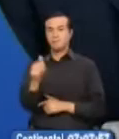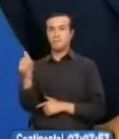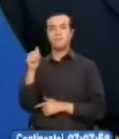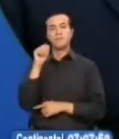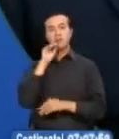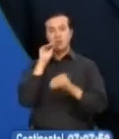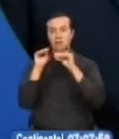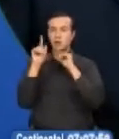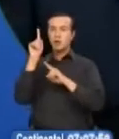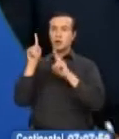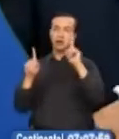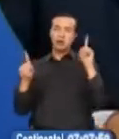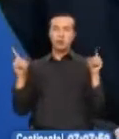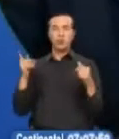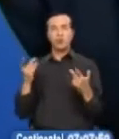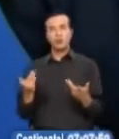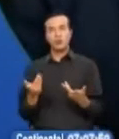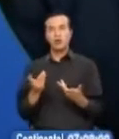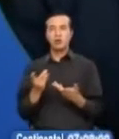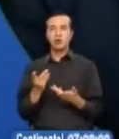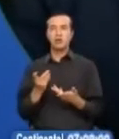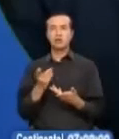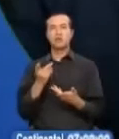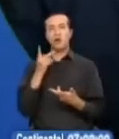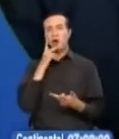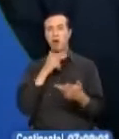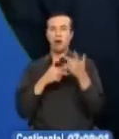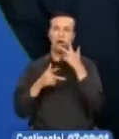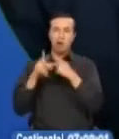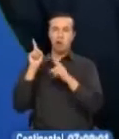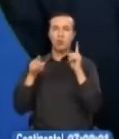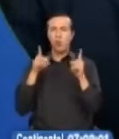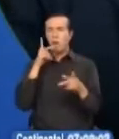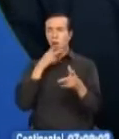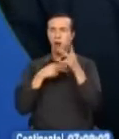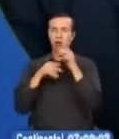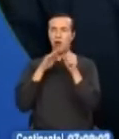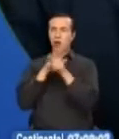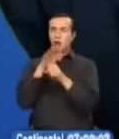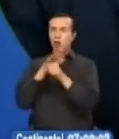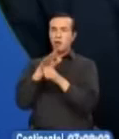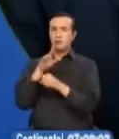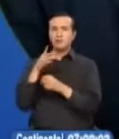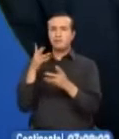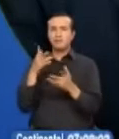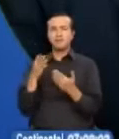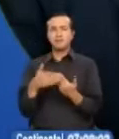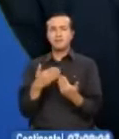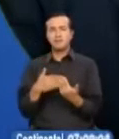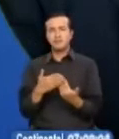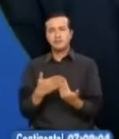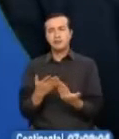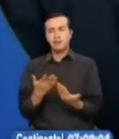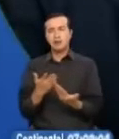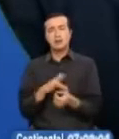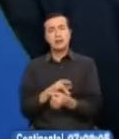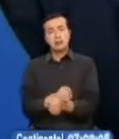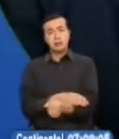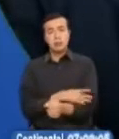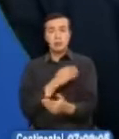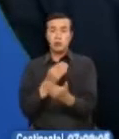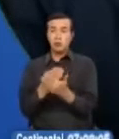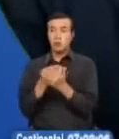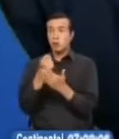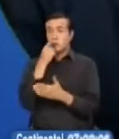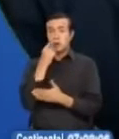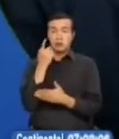aclarar una serie de argumentos que pretenden desinformar a la población respecto de algo tan sensible como es la adquisición